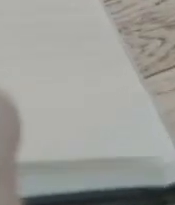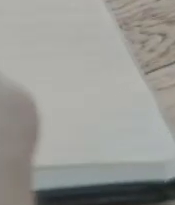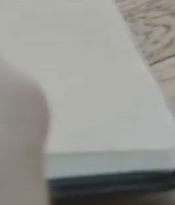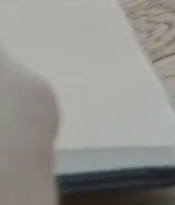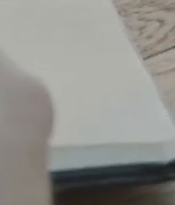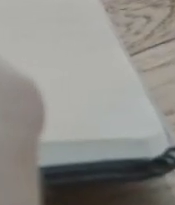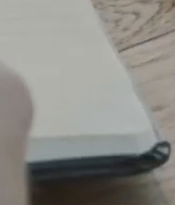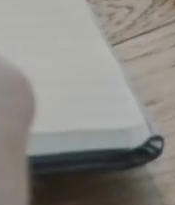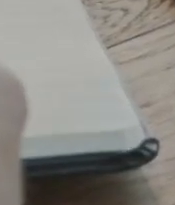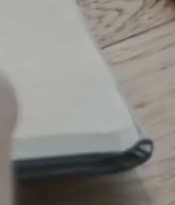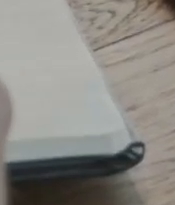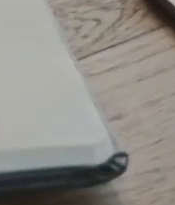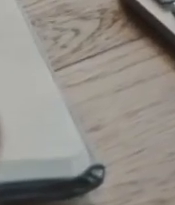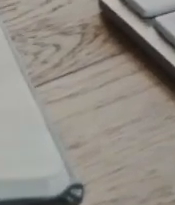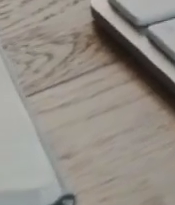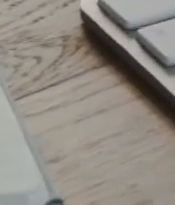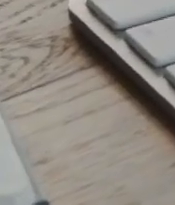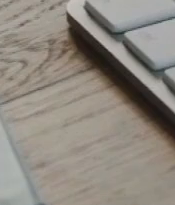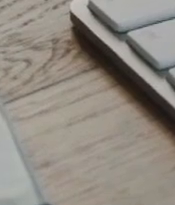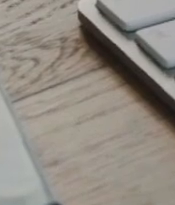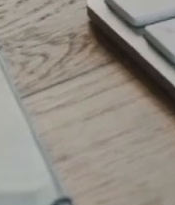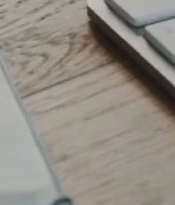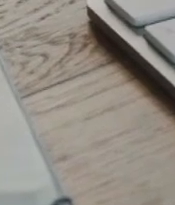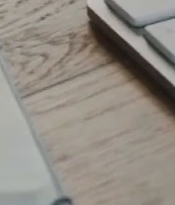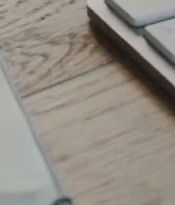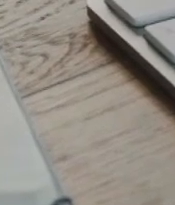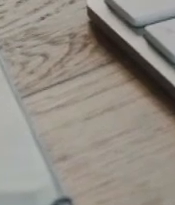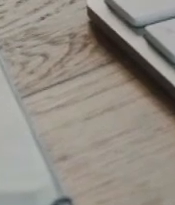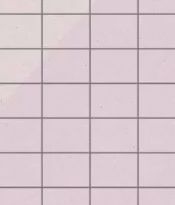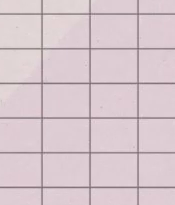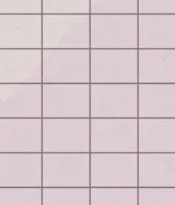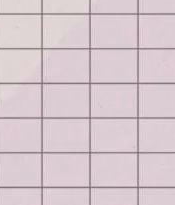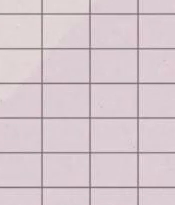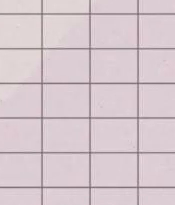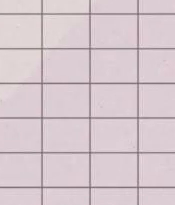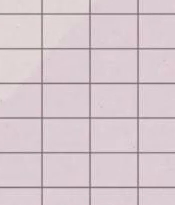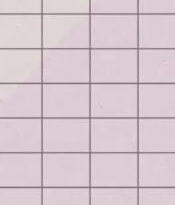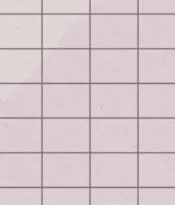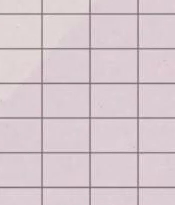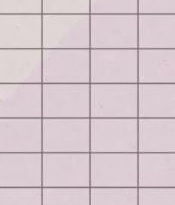Que tanto se permite el ejercicio de la libertad de expresión.